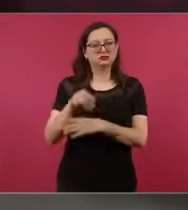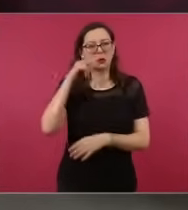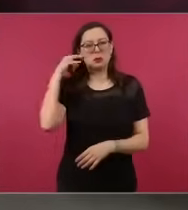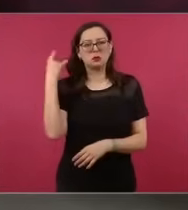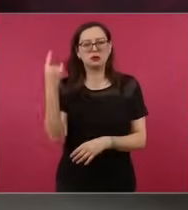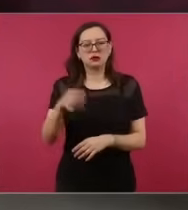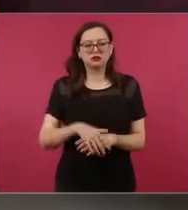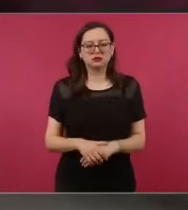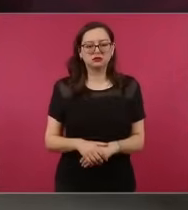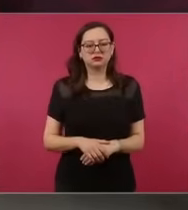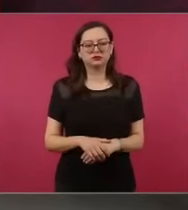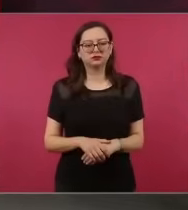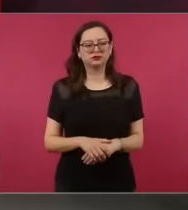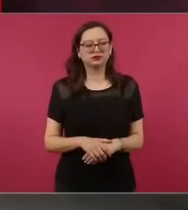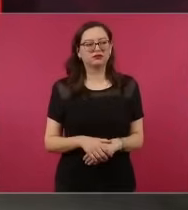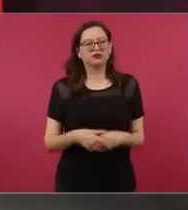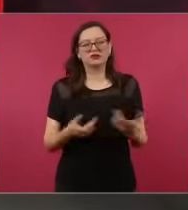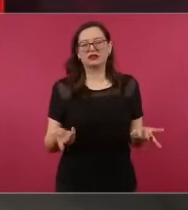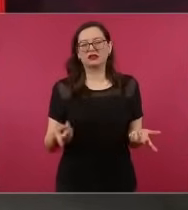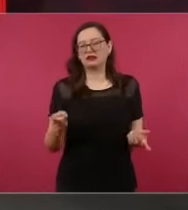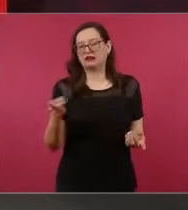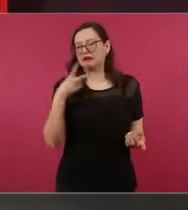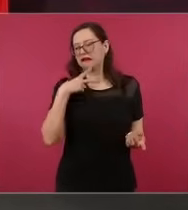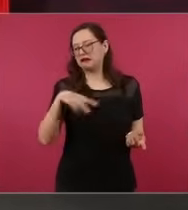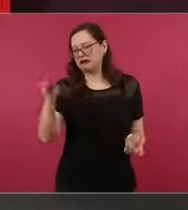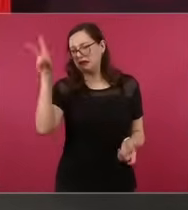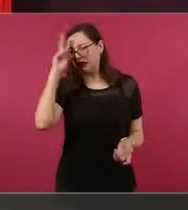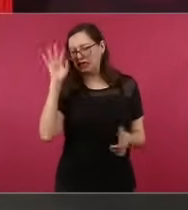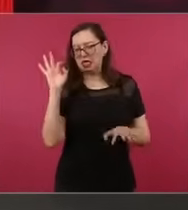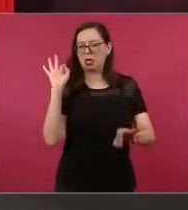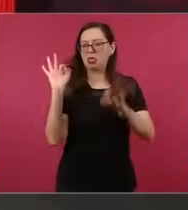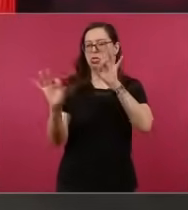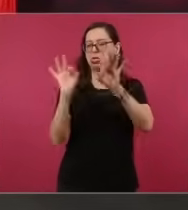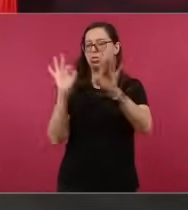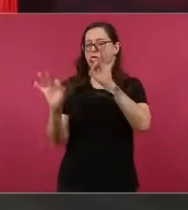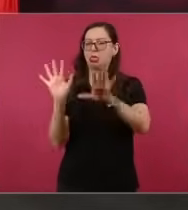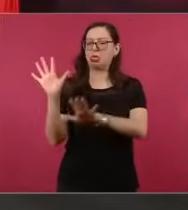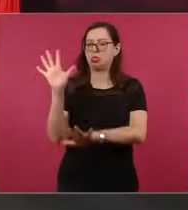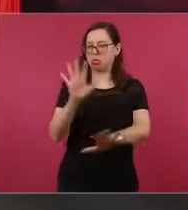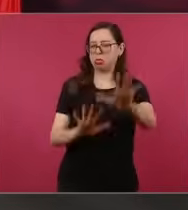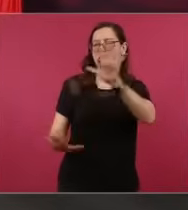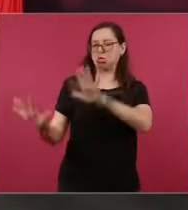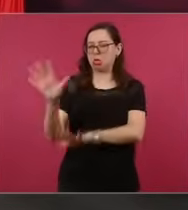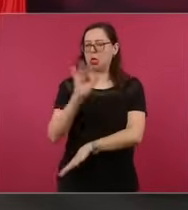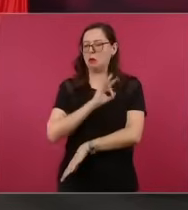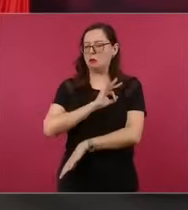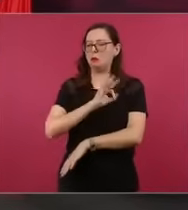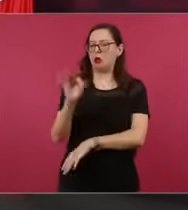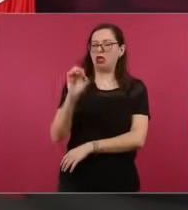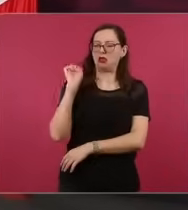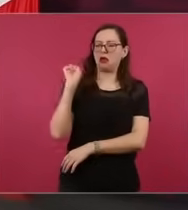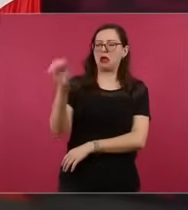Si se traen buenos publicistas, si se tiene